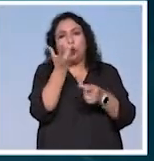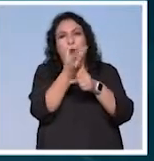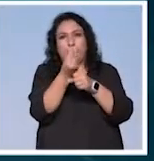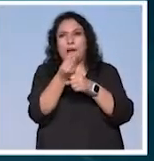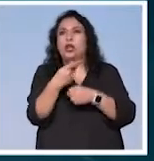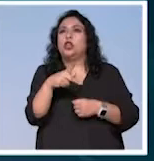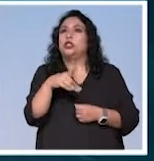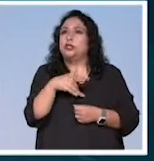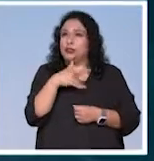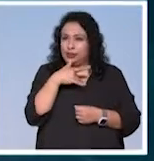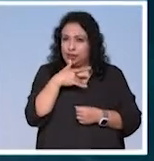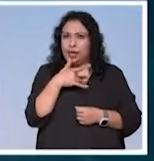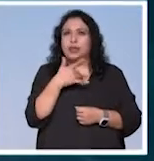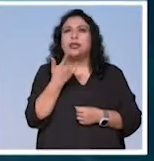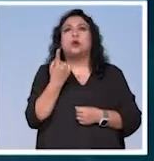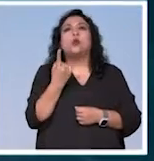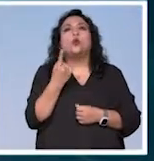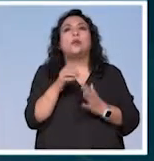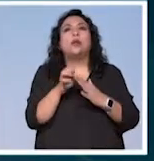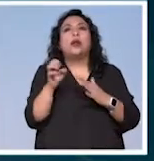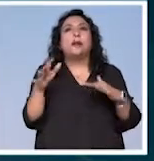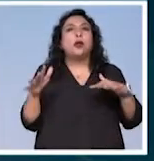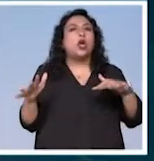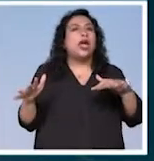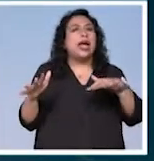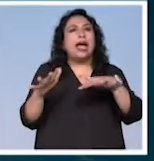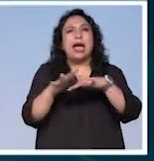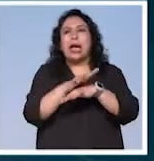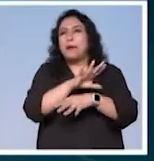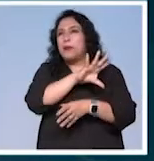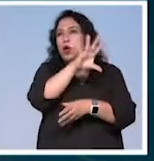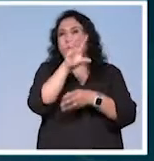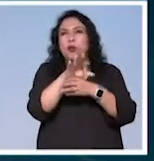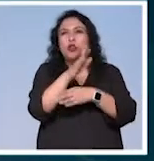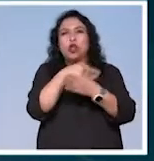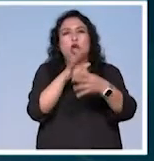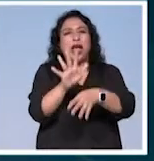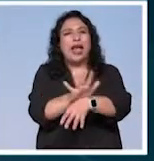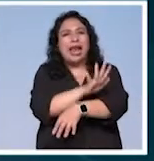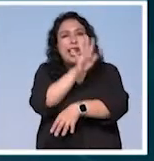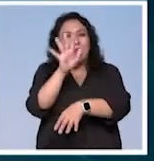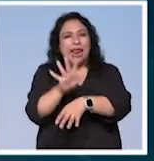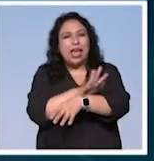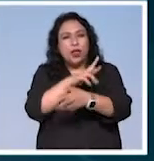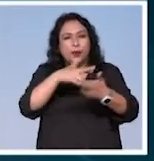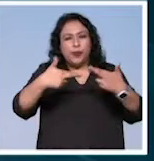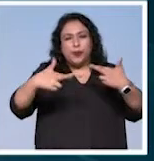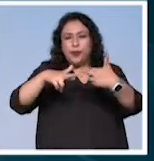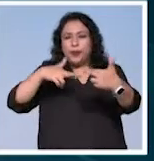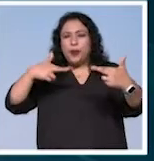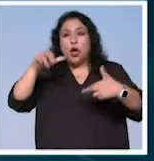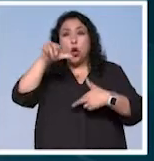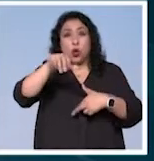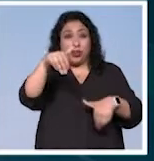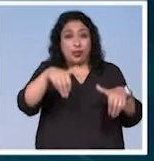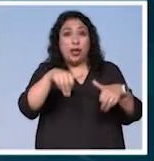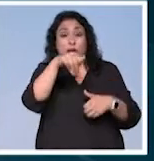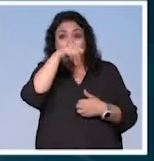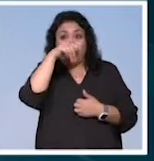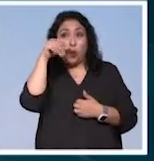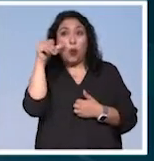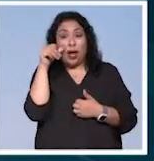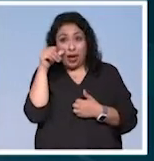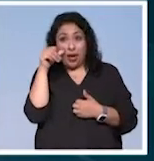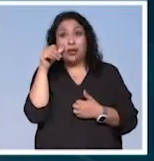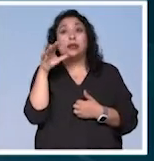se siente. Una de ellas es el cambio completo de toda la instalación eléctrica. Hoy día el Teatro Juárez es un teatro